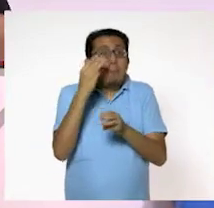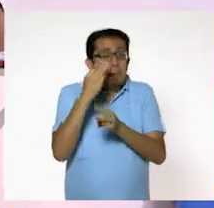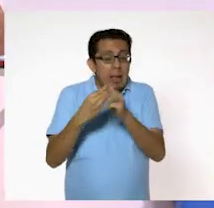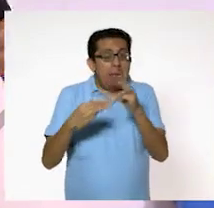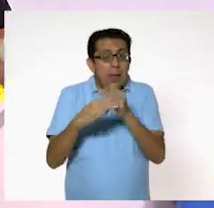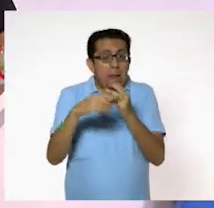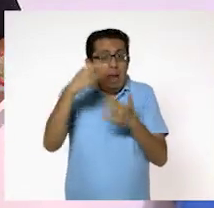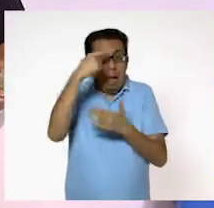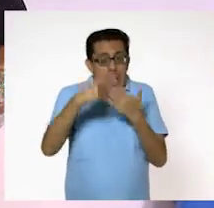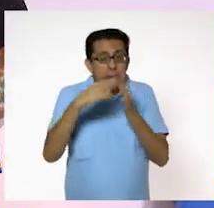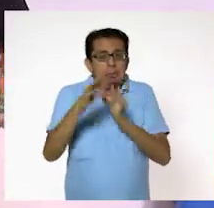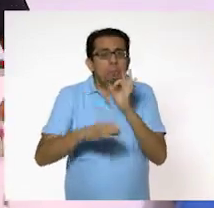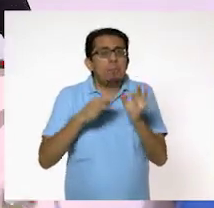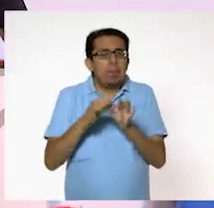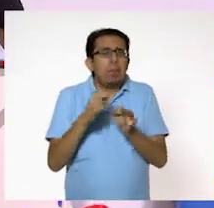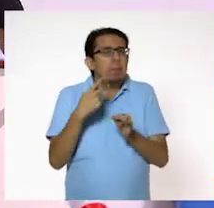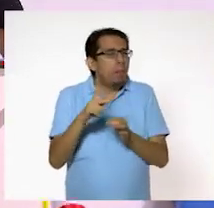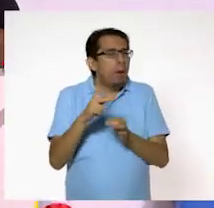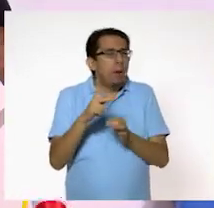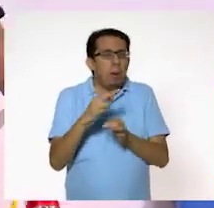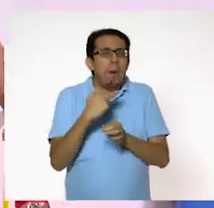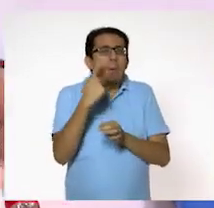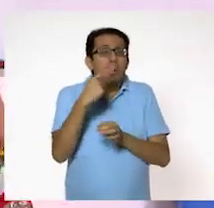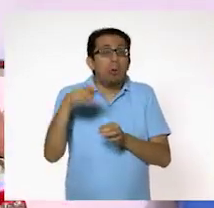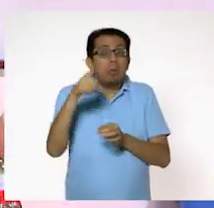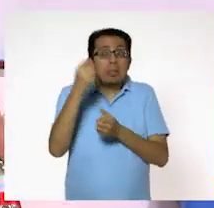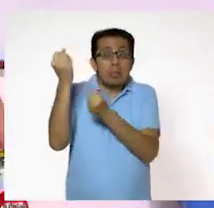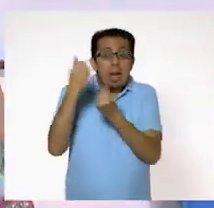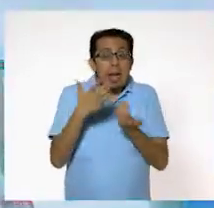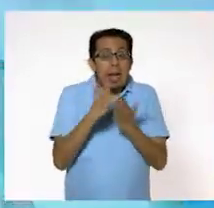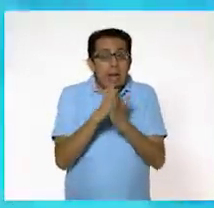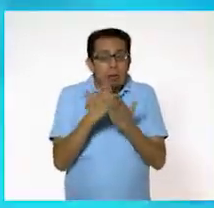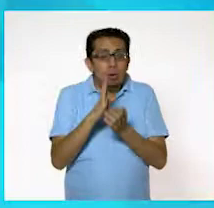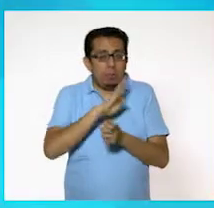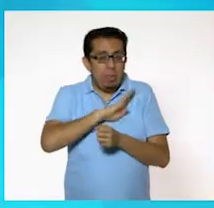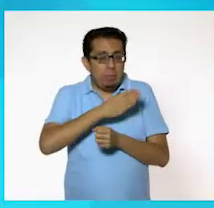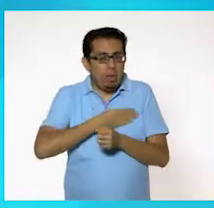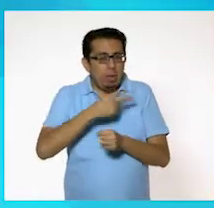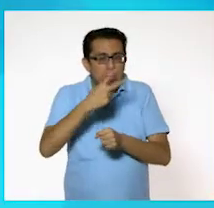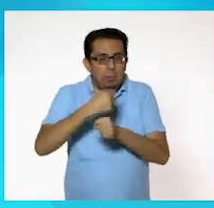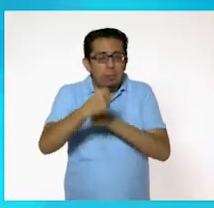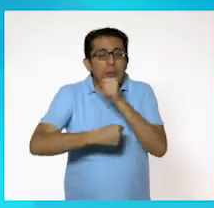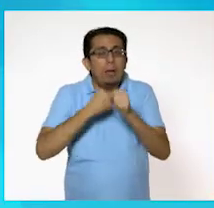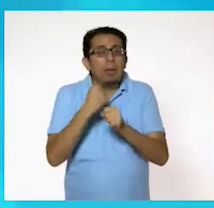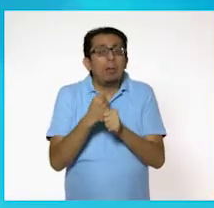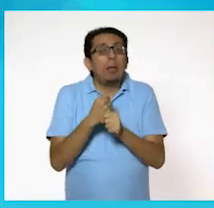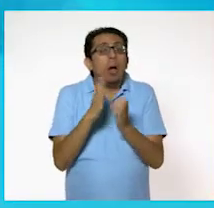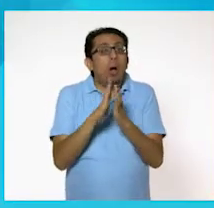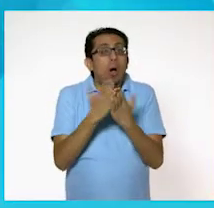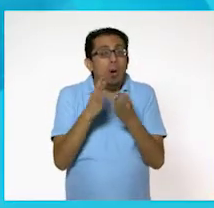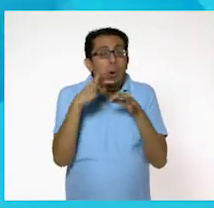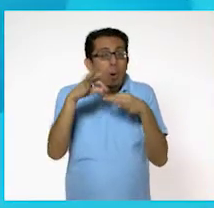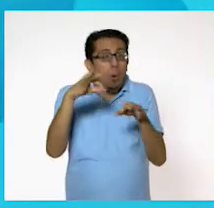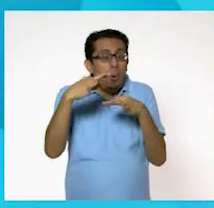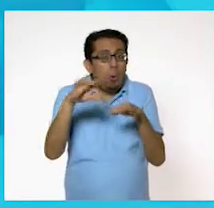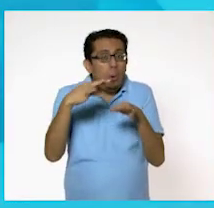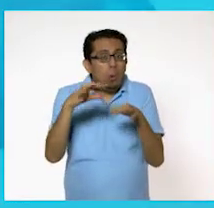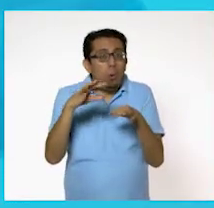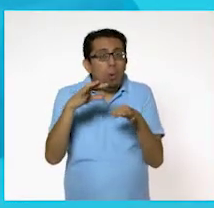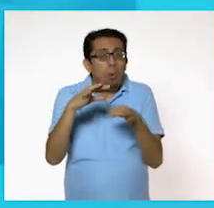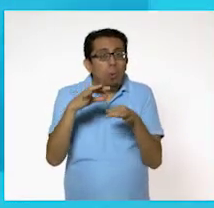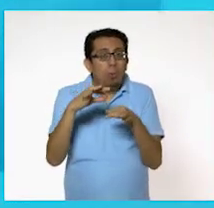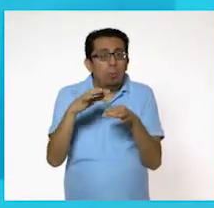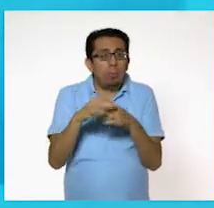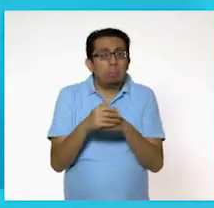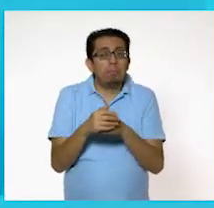parece que en vez de que les esté platicando, preparen su libro de lengua materna español segundo grado en la página número